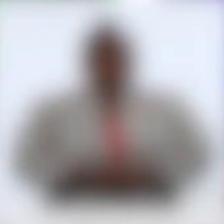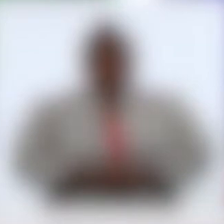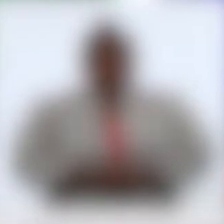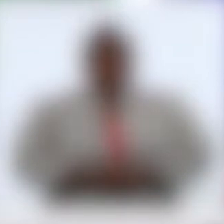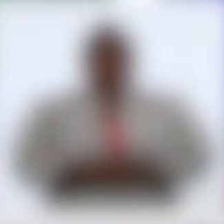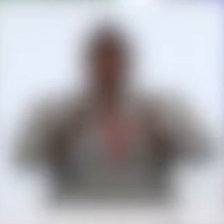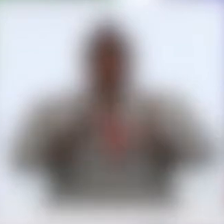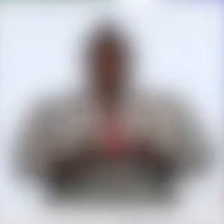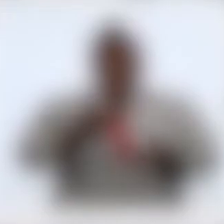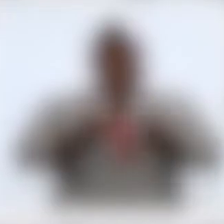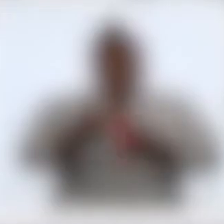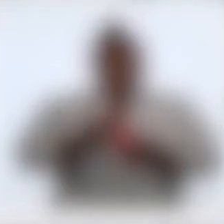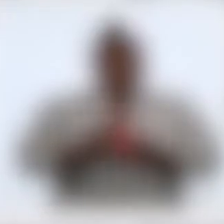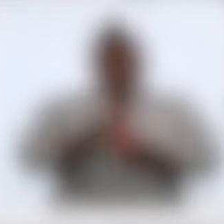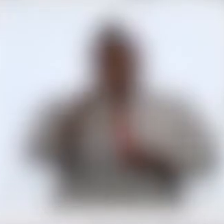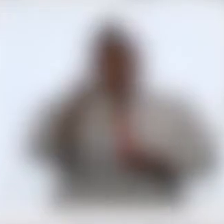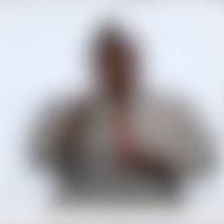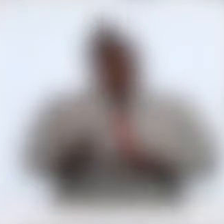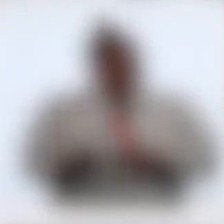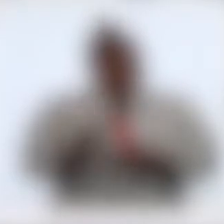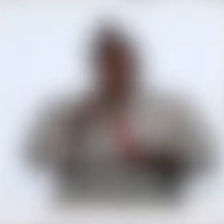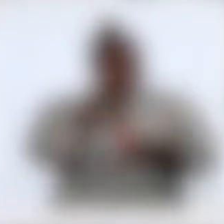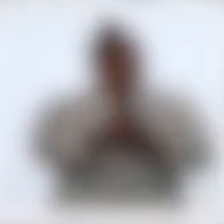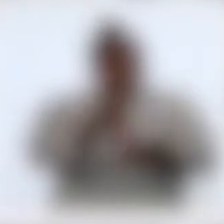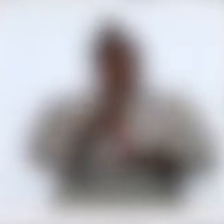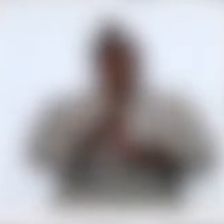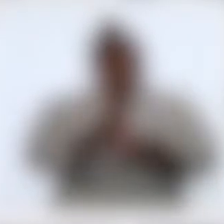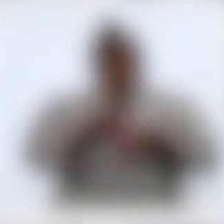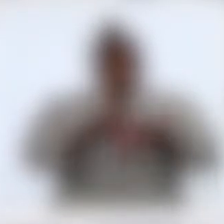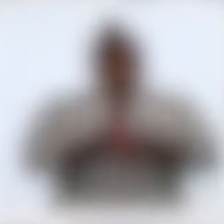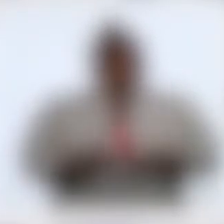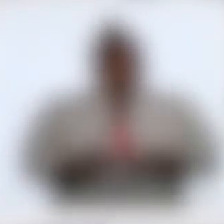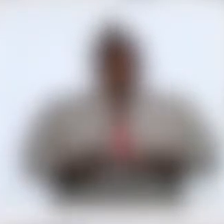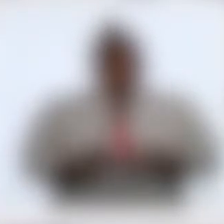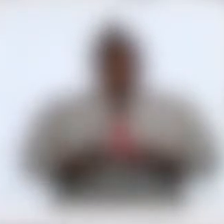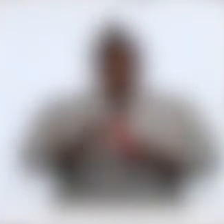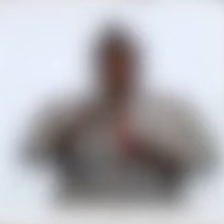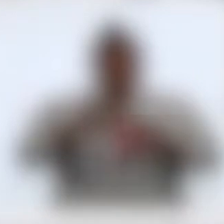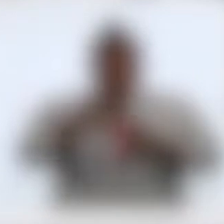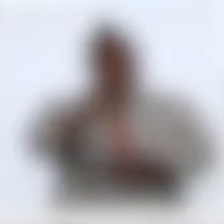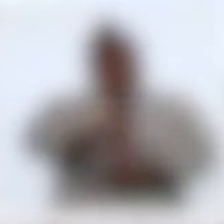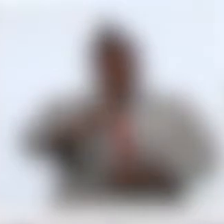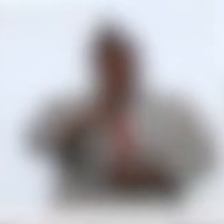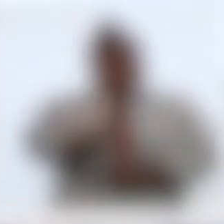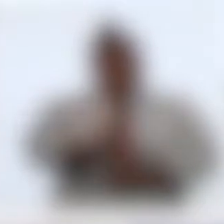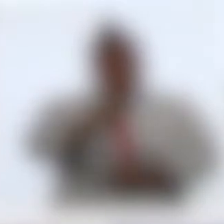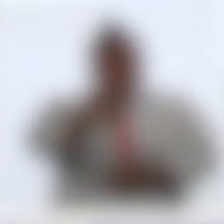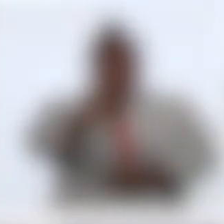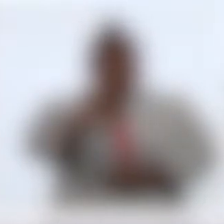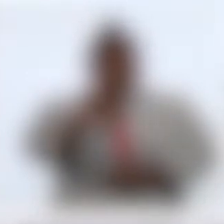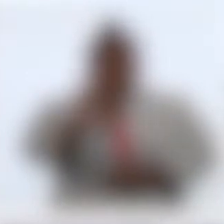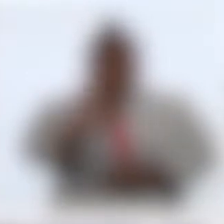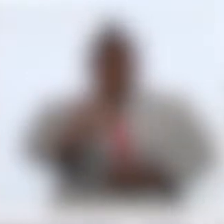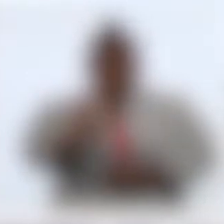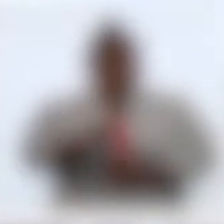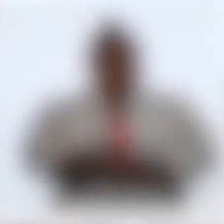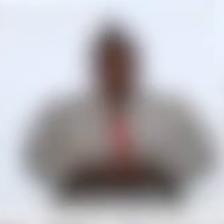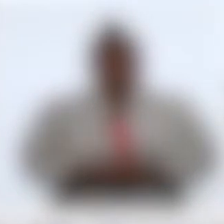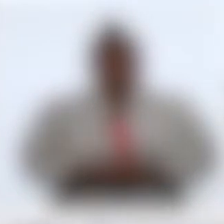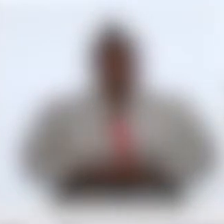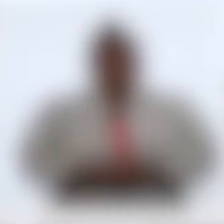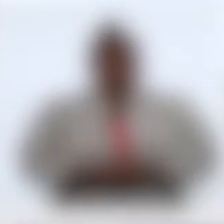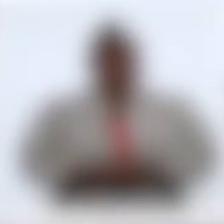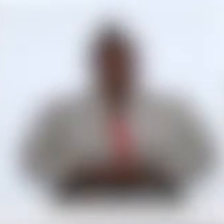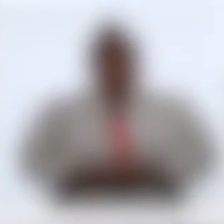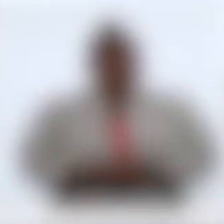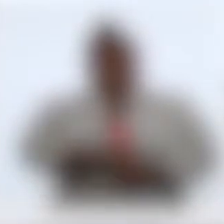Todos de los esa territorios analítica, presentan una pero como este reducción en día su tasa de tiene un incidencia. rango Solo tres de provincias superan posibilidad en 100 los por la cifra más contagios: alta Camagüey con durante